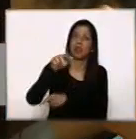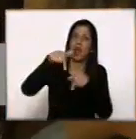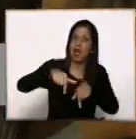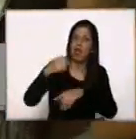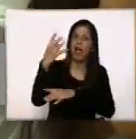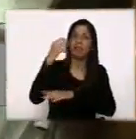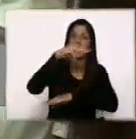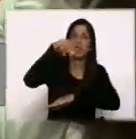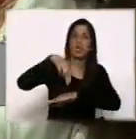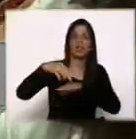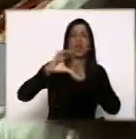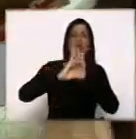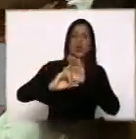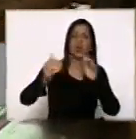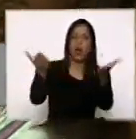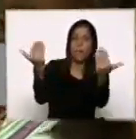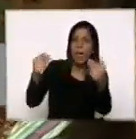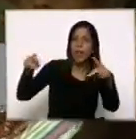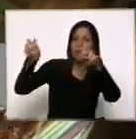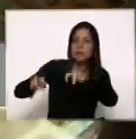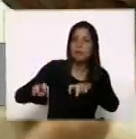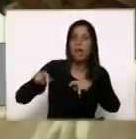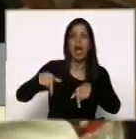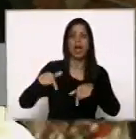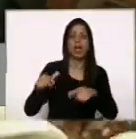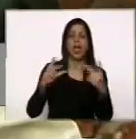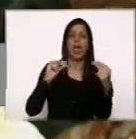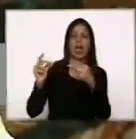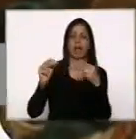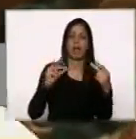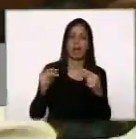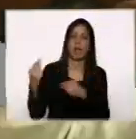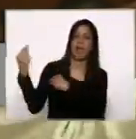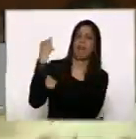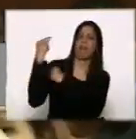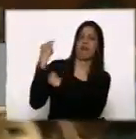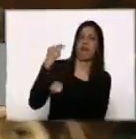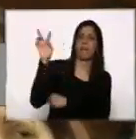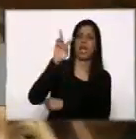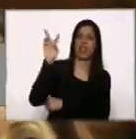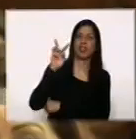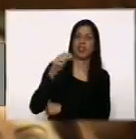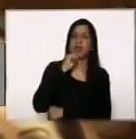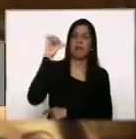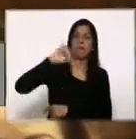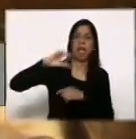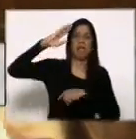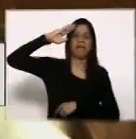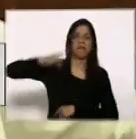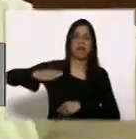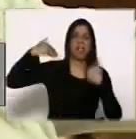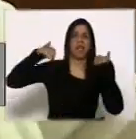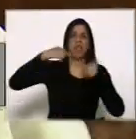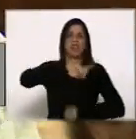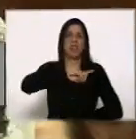Nacional Constituyente, a que se sienten aquí a debatir con nosotros lo que pretenden señalarnos y decir que Venezuela es una dictadura. Hace poco veíamos el show